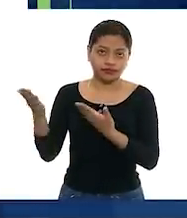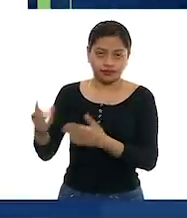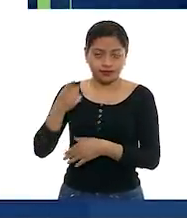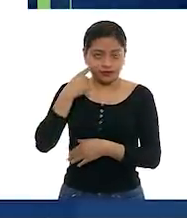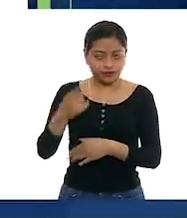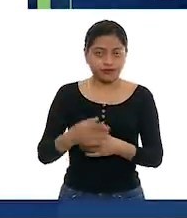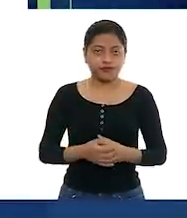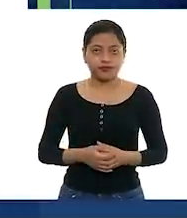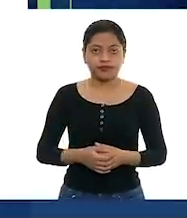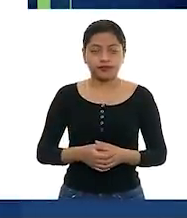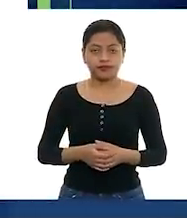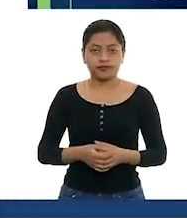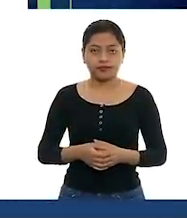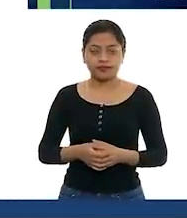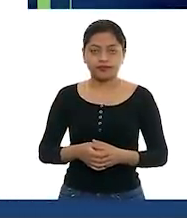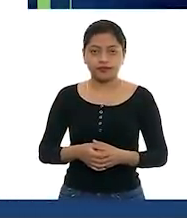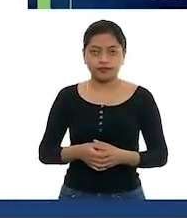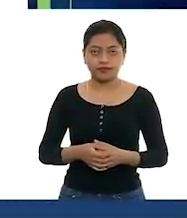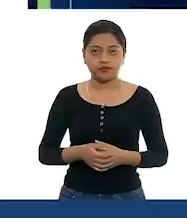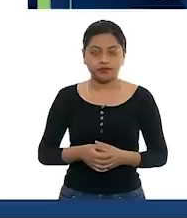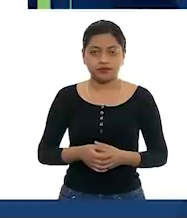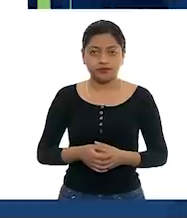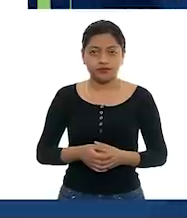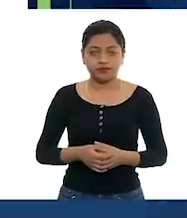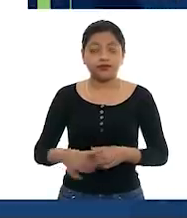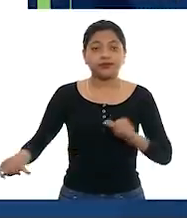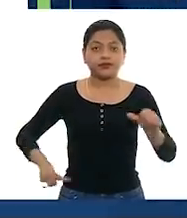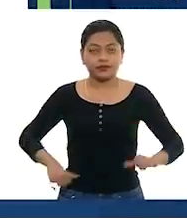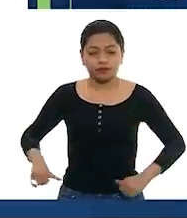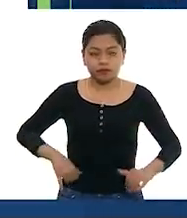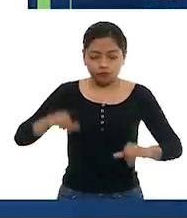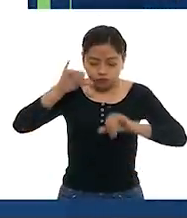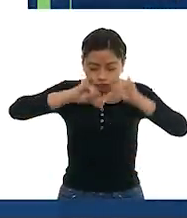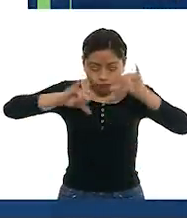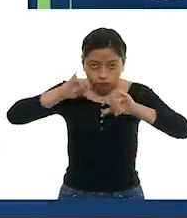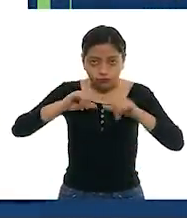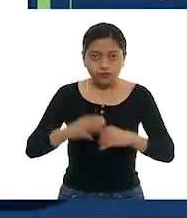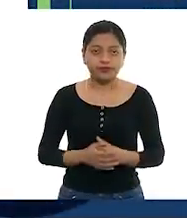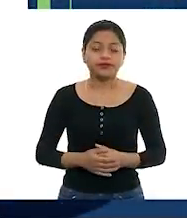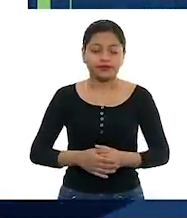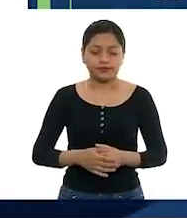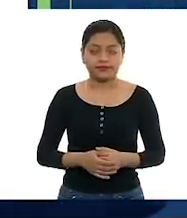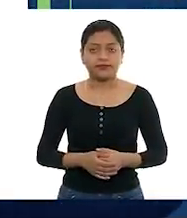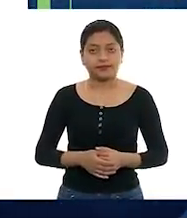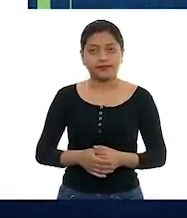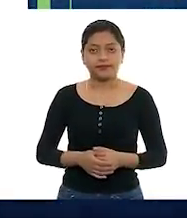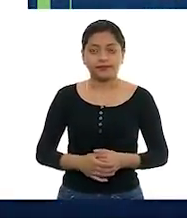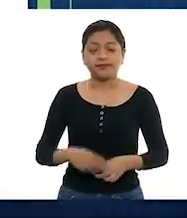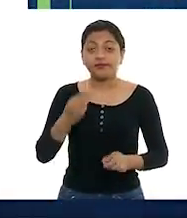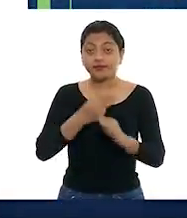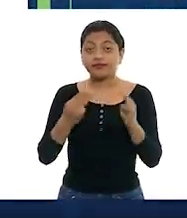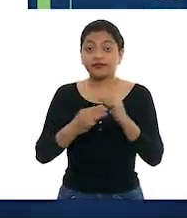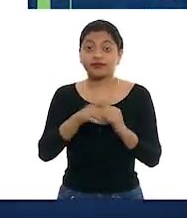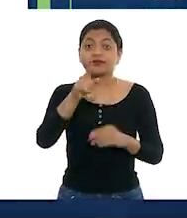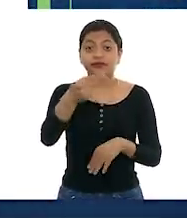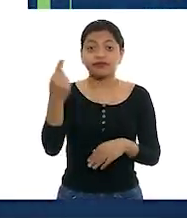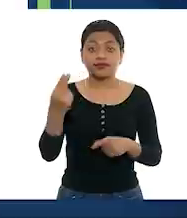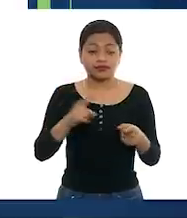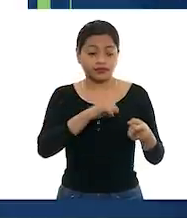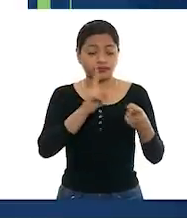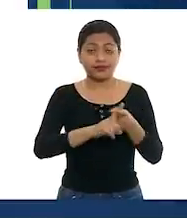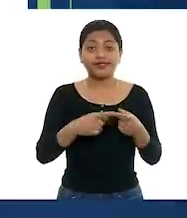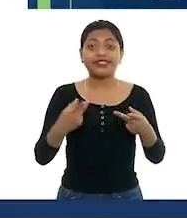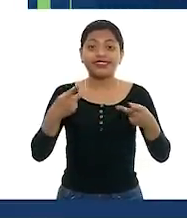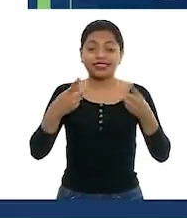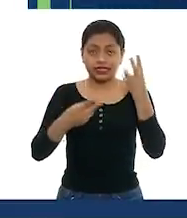Fíjense bien, ahí está esta actividad experimental llamada efecto invernadero. El material que necesitamos son 3